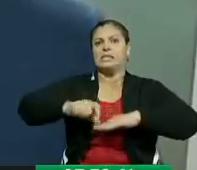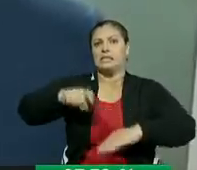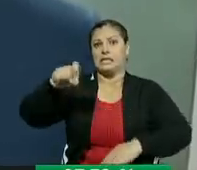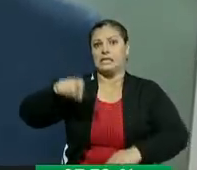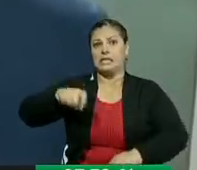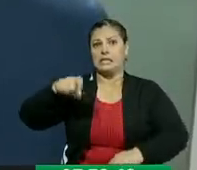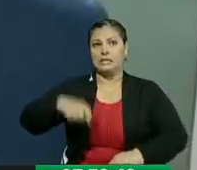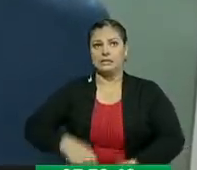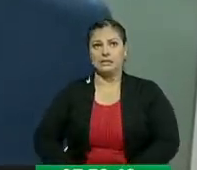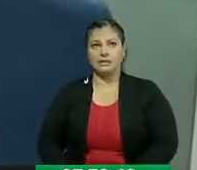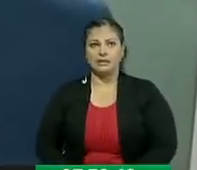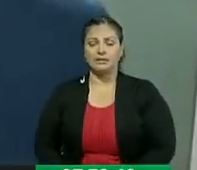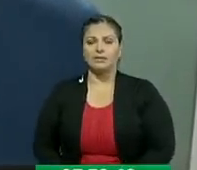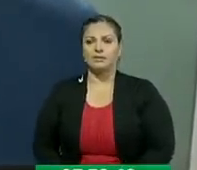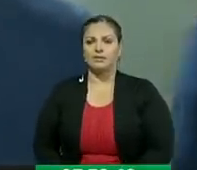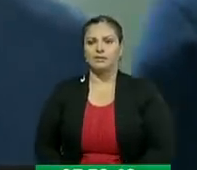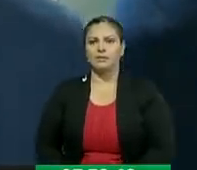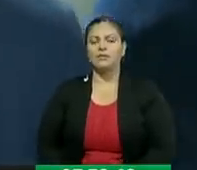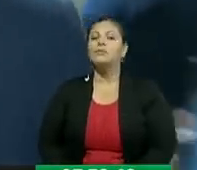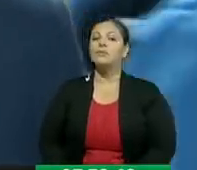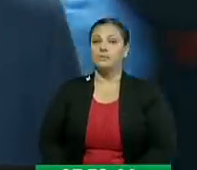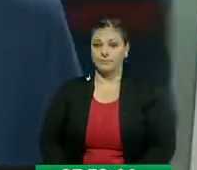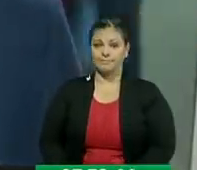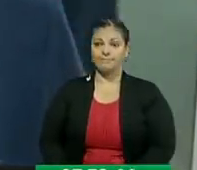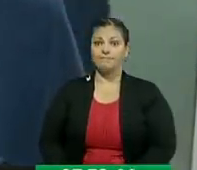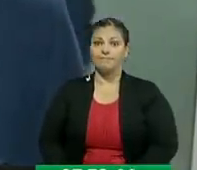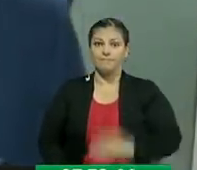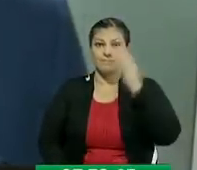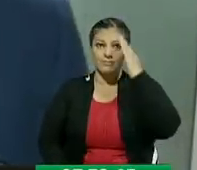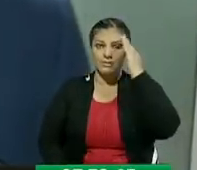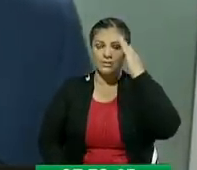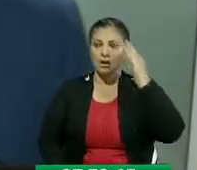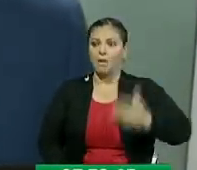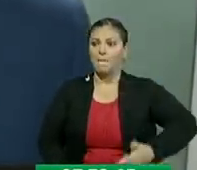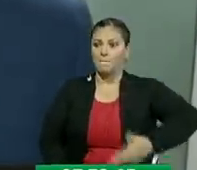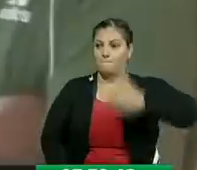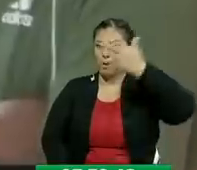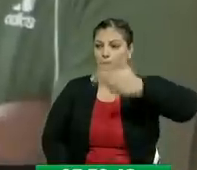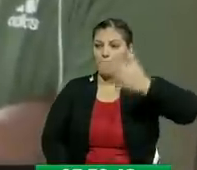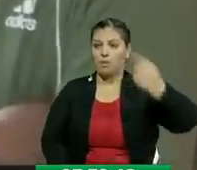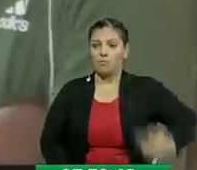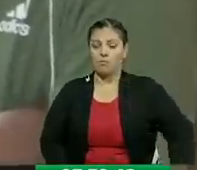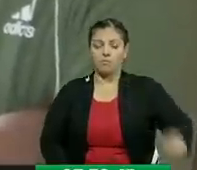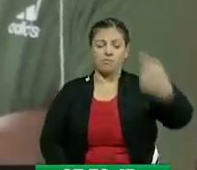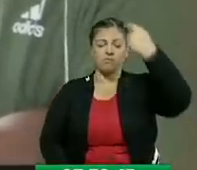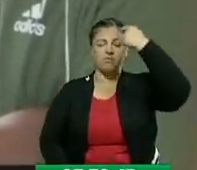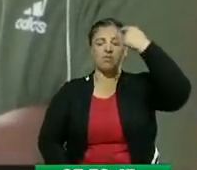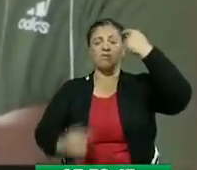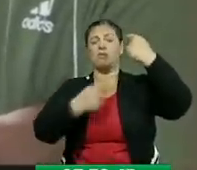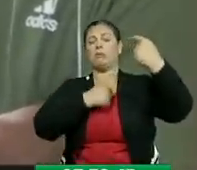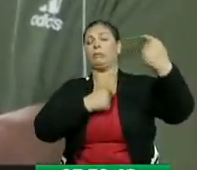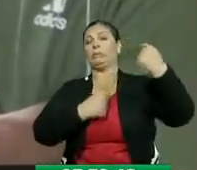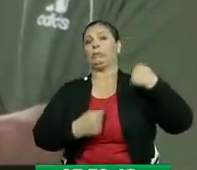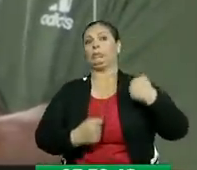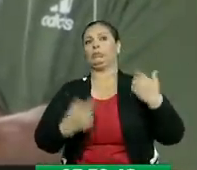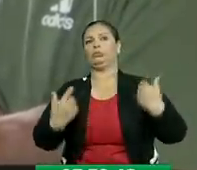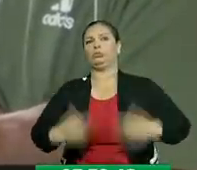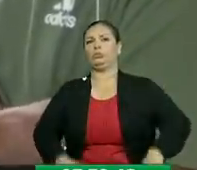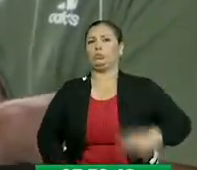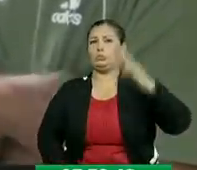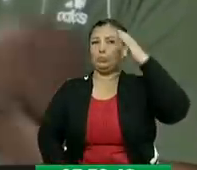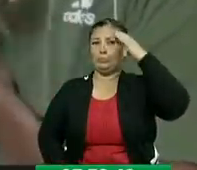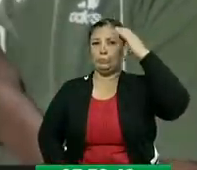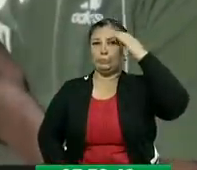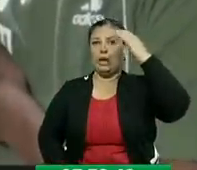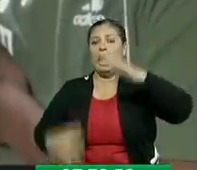Dañando algunos órganos, algunas partes del cerebro bastante importantes. Desde Los Ríos, informó Odette Camacho.